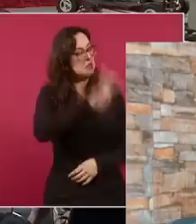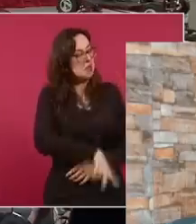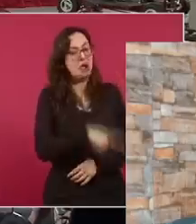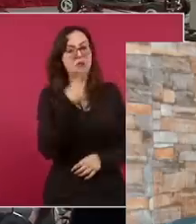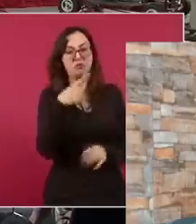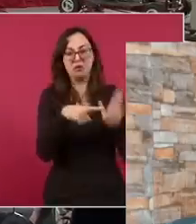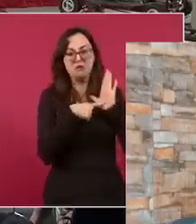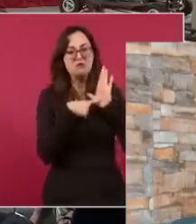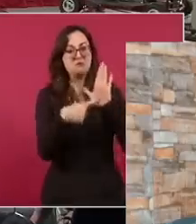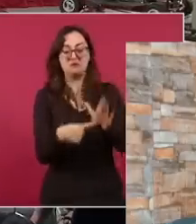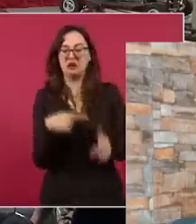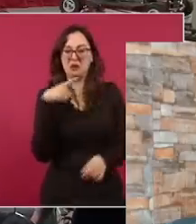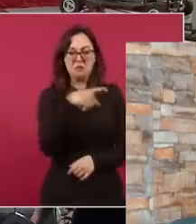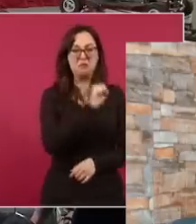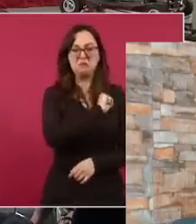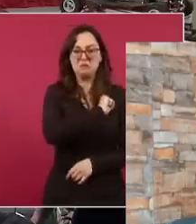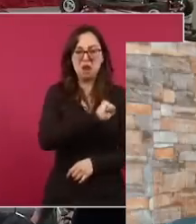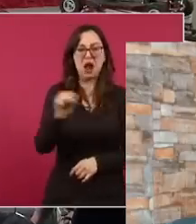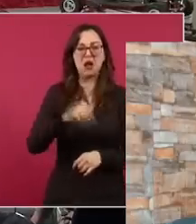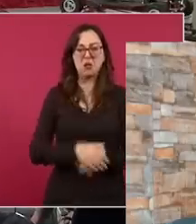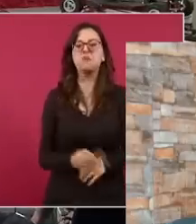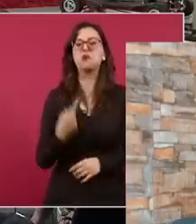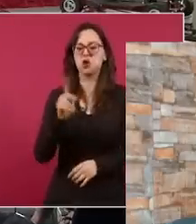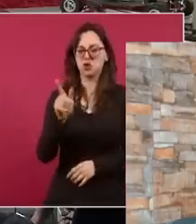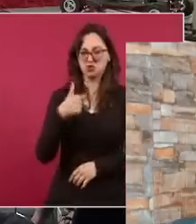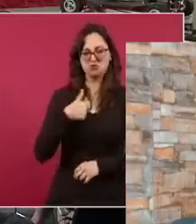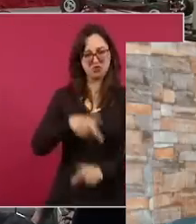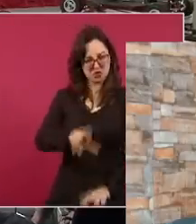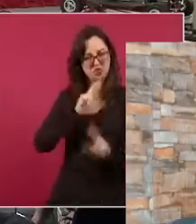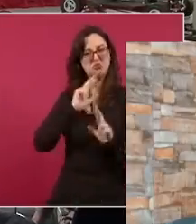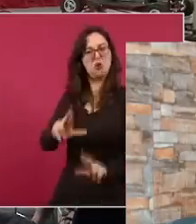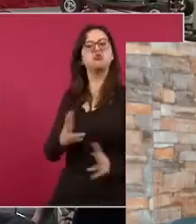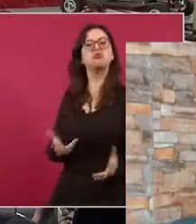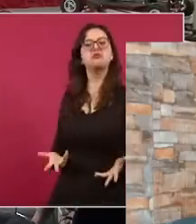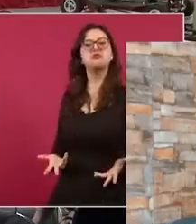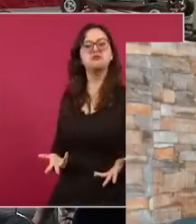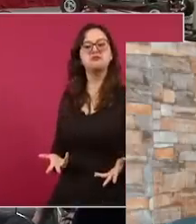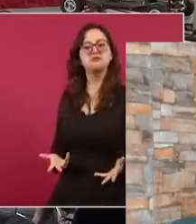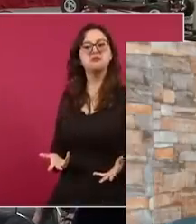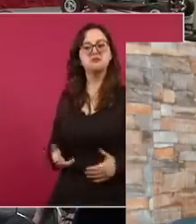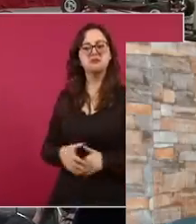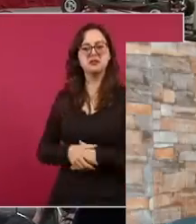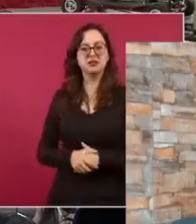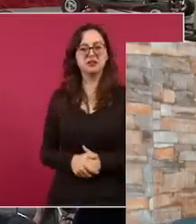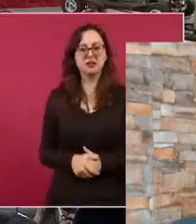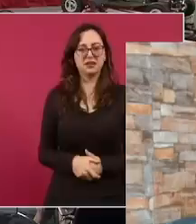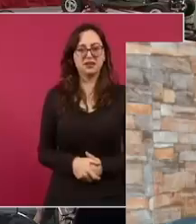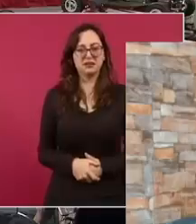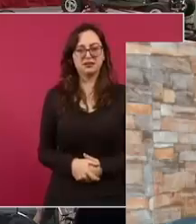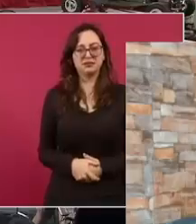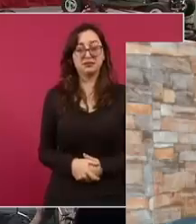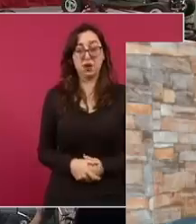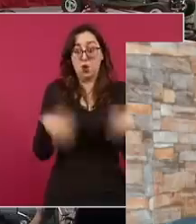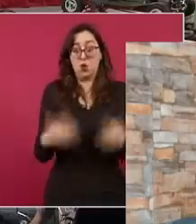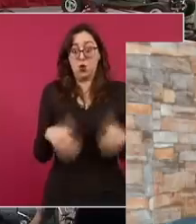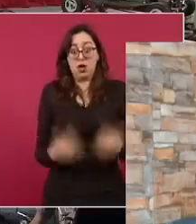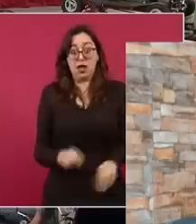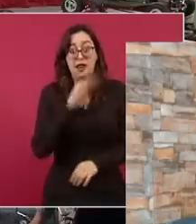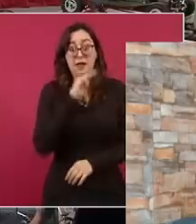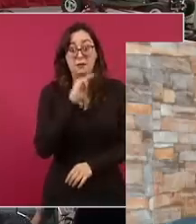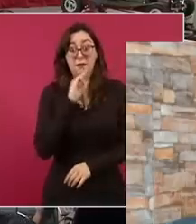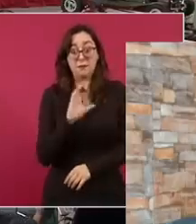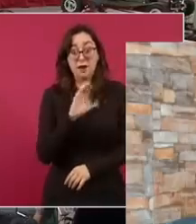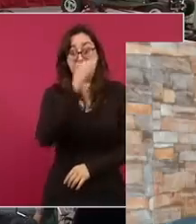Denuncia es fascista. Pero mira lo que le contesté, Carlitos. Ay, la mamá del Chapo.